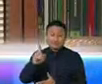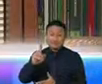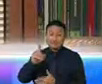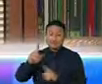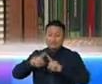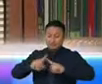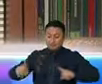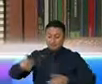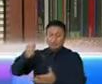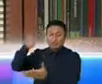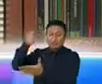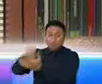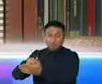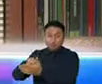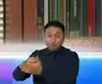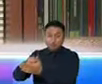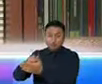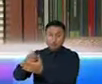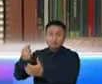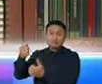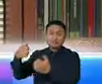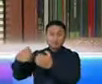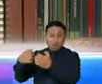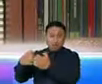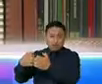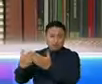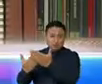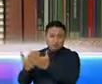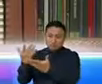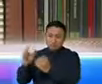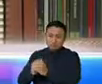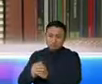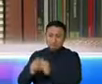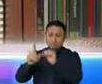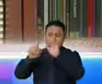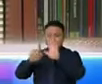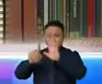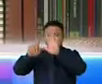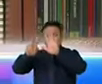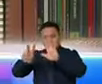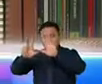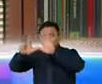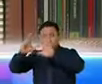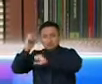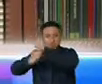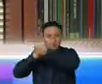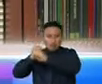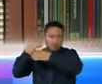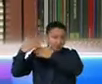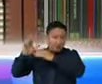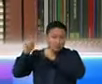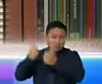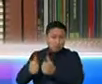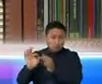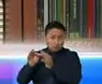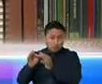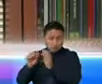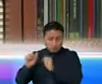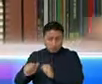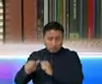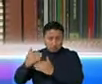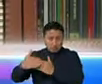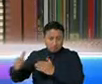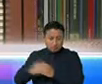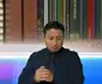equipamiento que puede tener una vida útil de 6, 7, 8, 10 años, hasta más, si hay un buen mantenimiento, frente